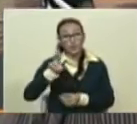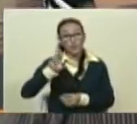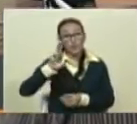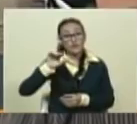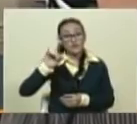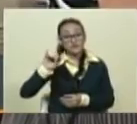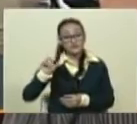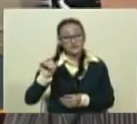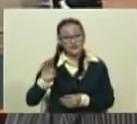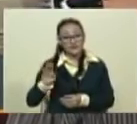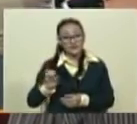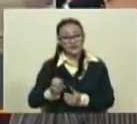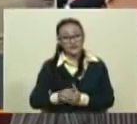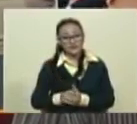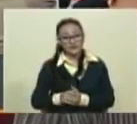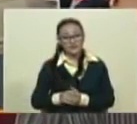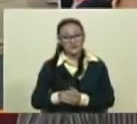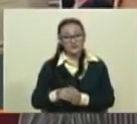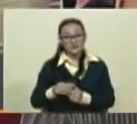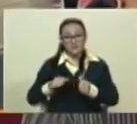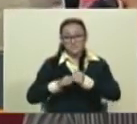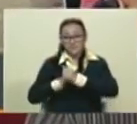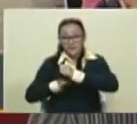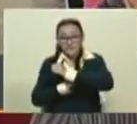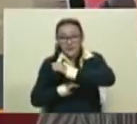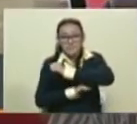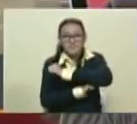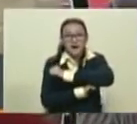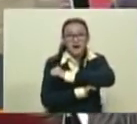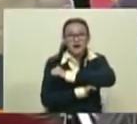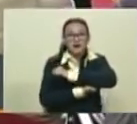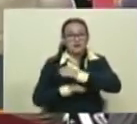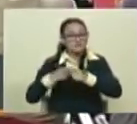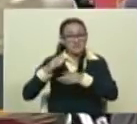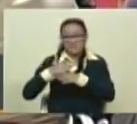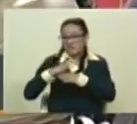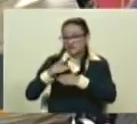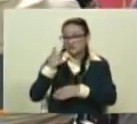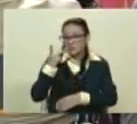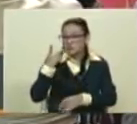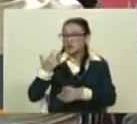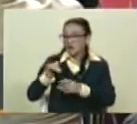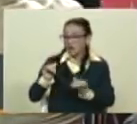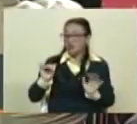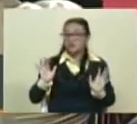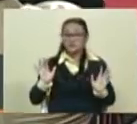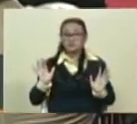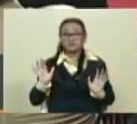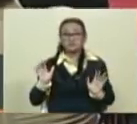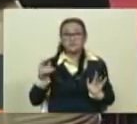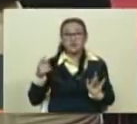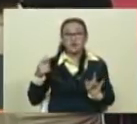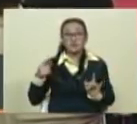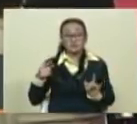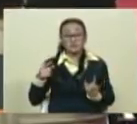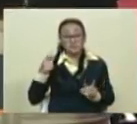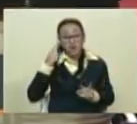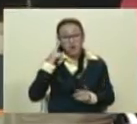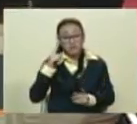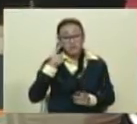UNASUR, echamos las bases de la CELAC, con todas las diferencias que tenemos con Uribe. Pero anoten ustedes eso.